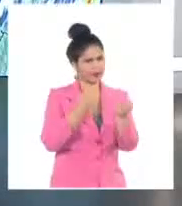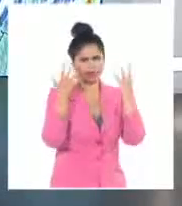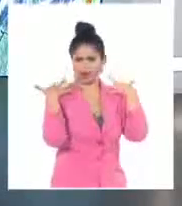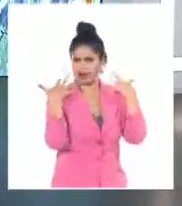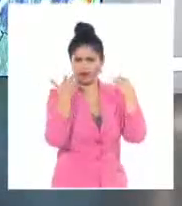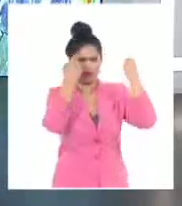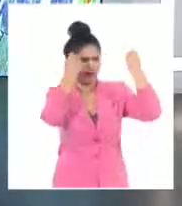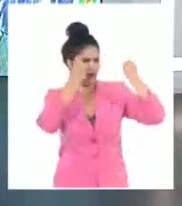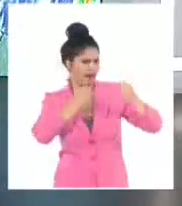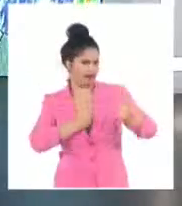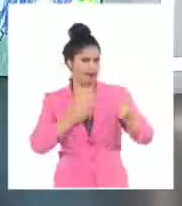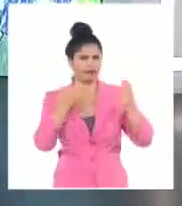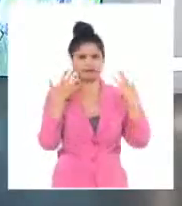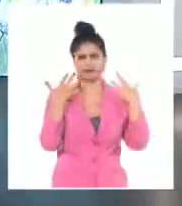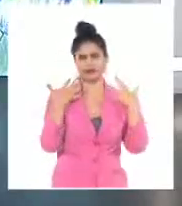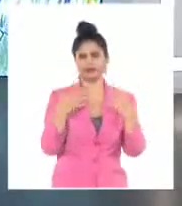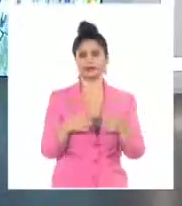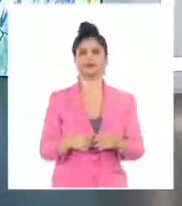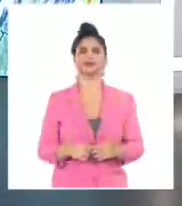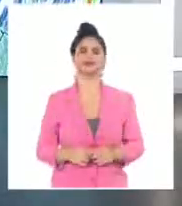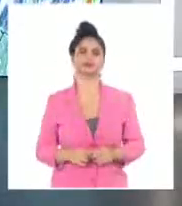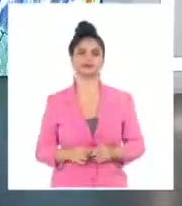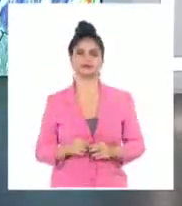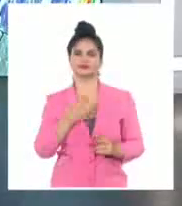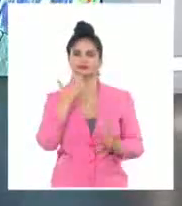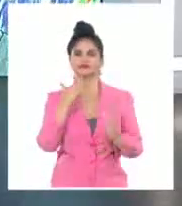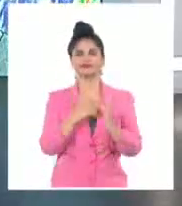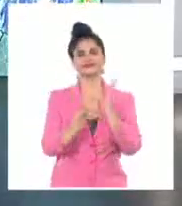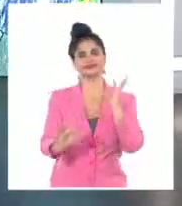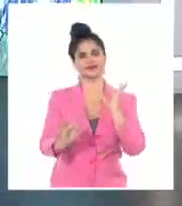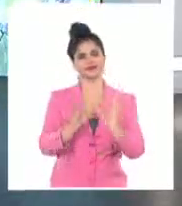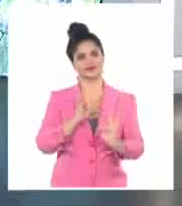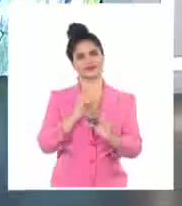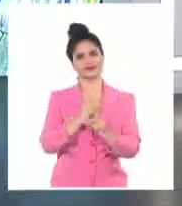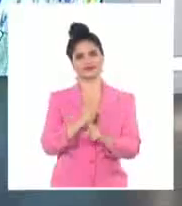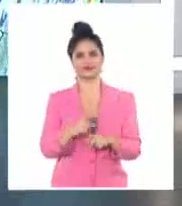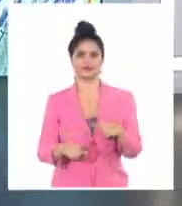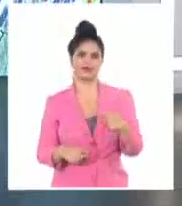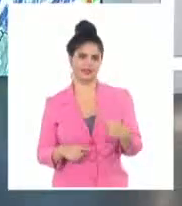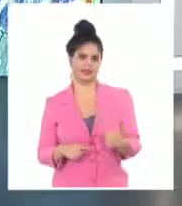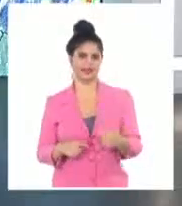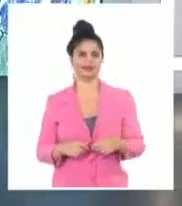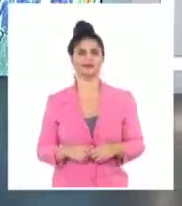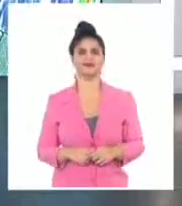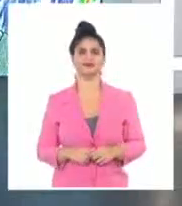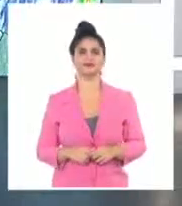también en algunos puntos del centro del país. Pase usted una feliz tarde y continúe acá en la compañía de Froilán Arecibia.